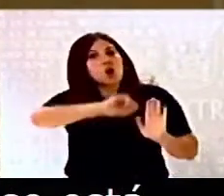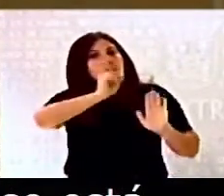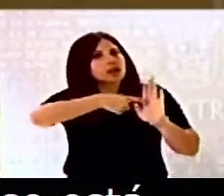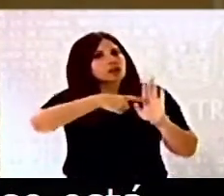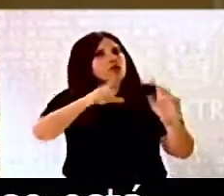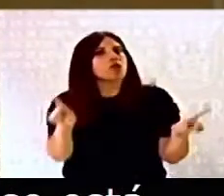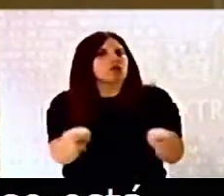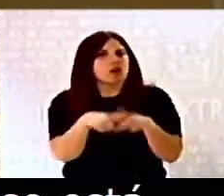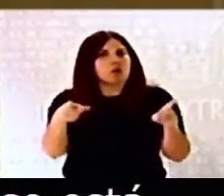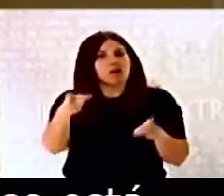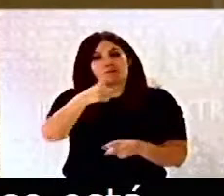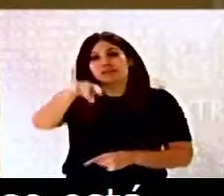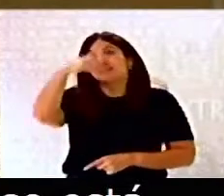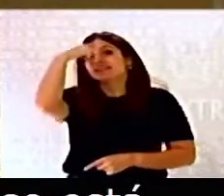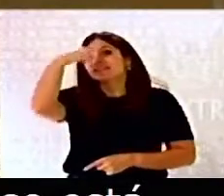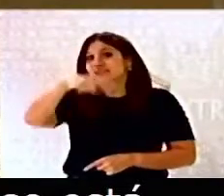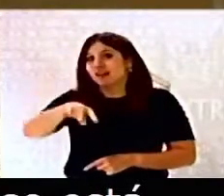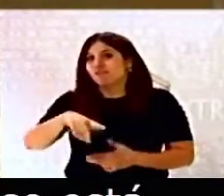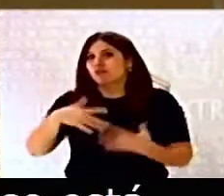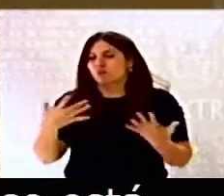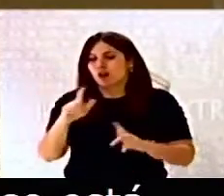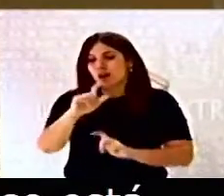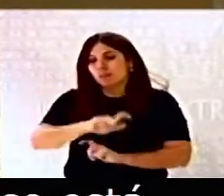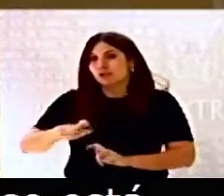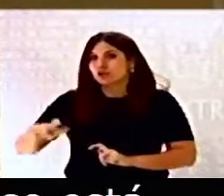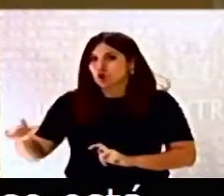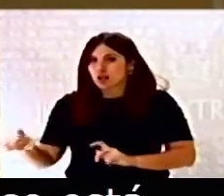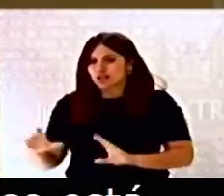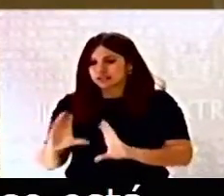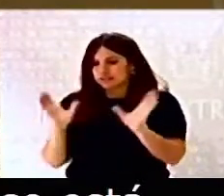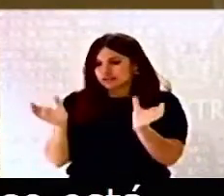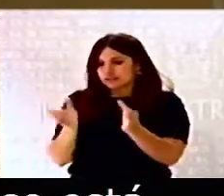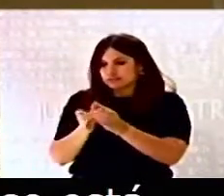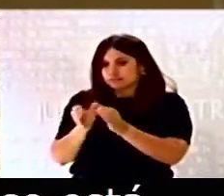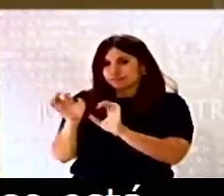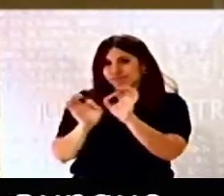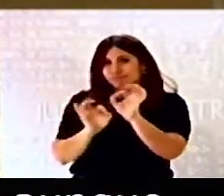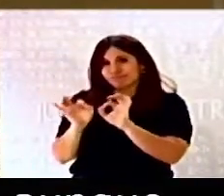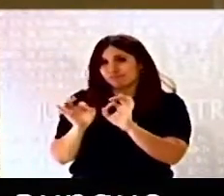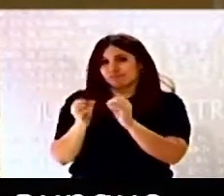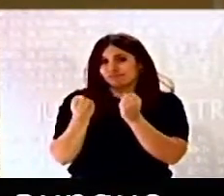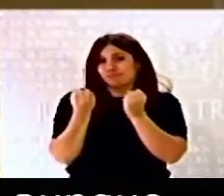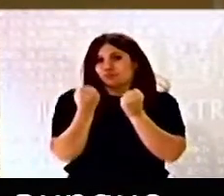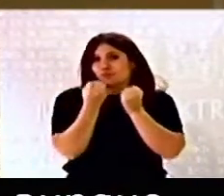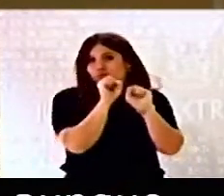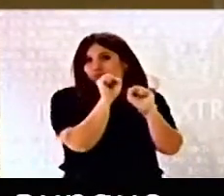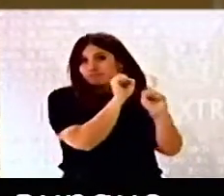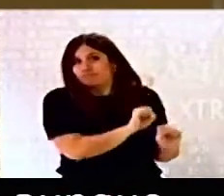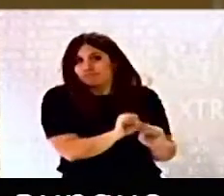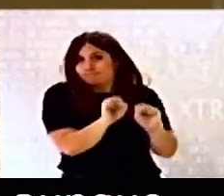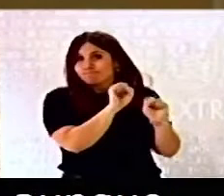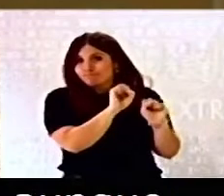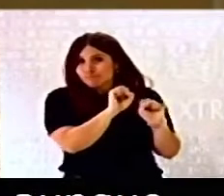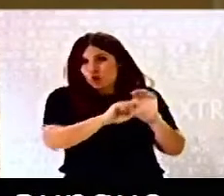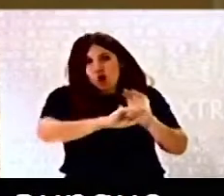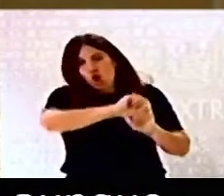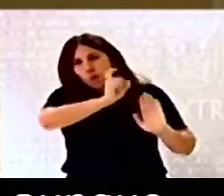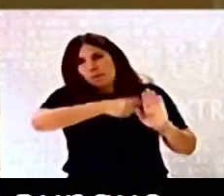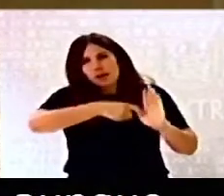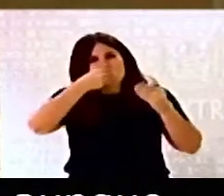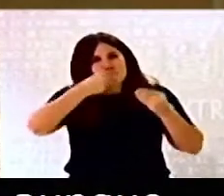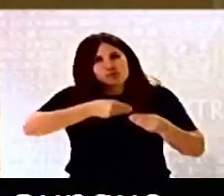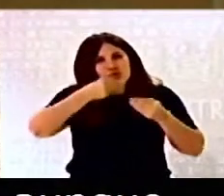ustedes que hay un porcentaje de personas que no van a desarrollar inmunidad como consecuencia de la